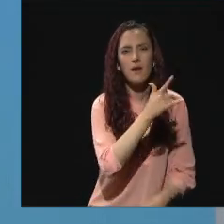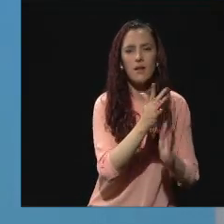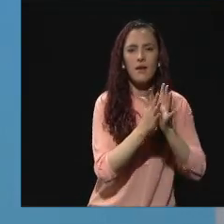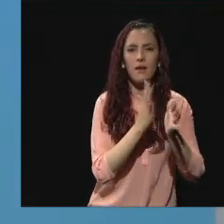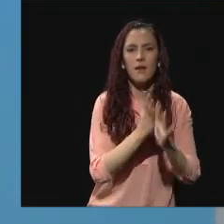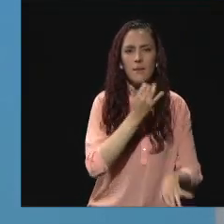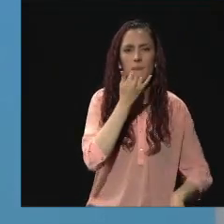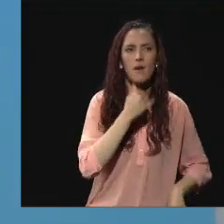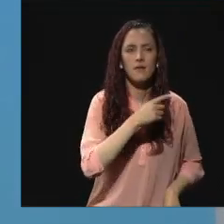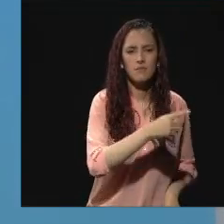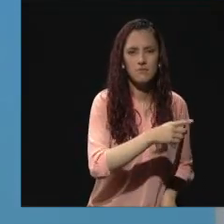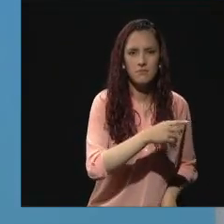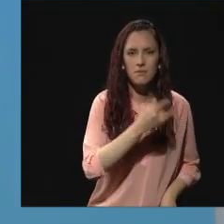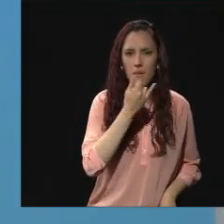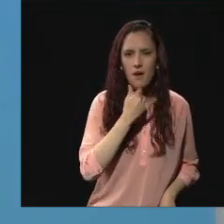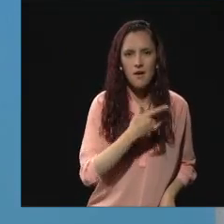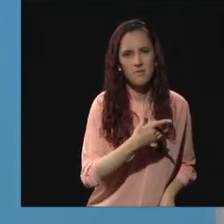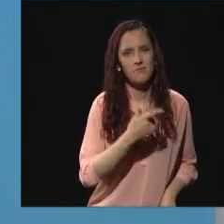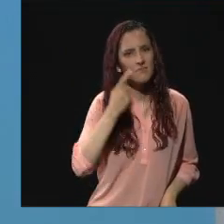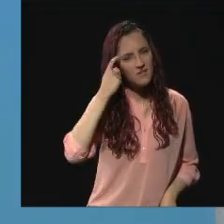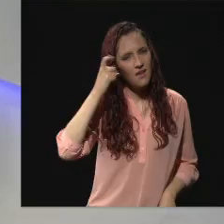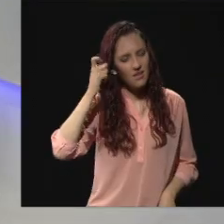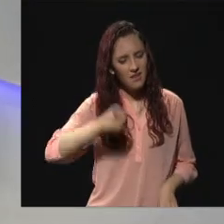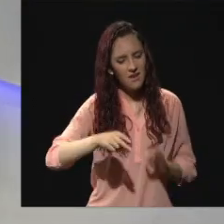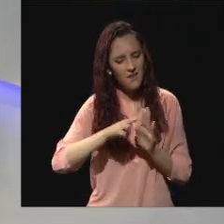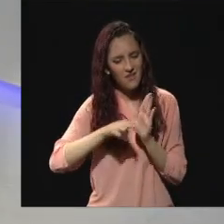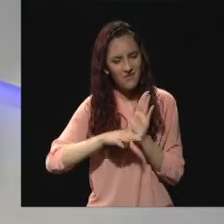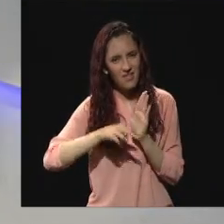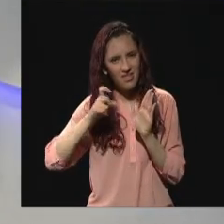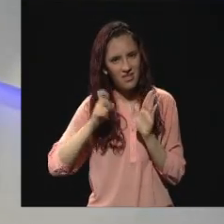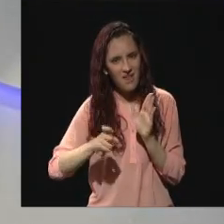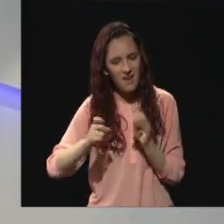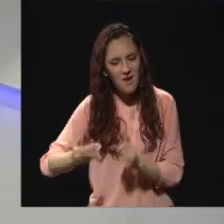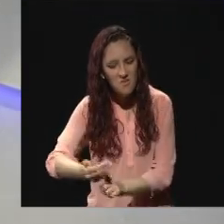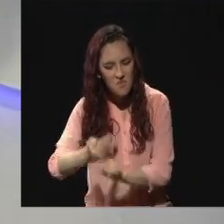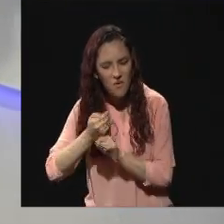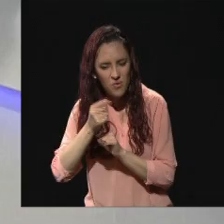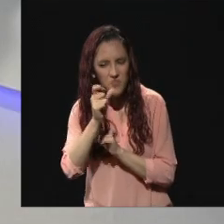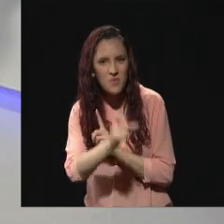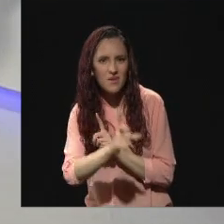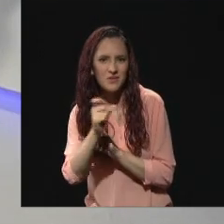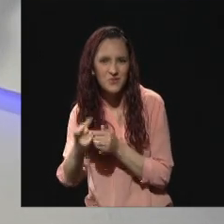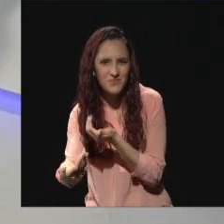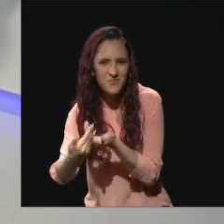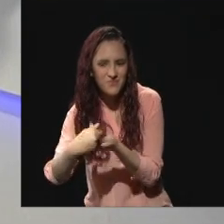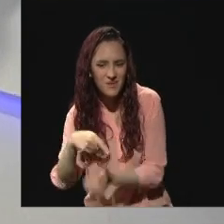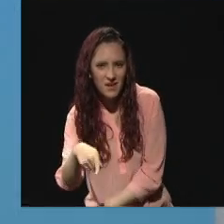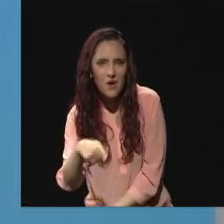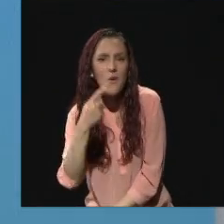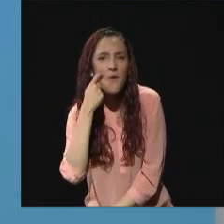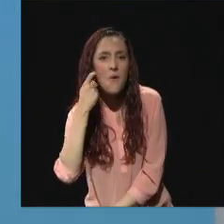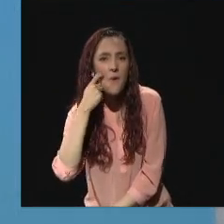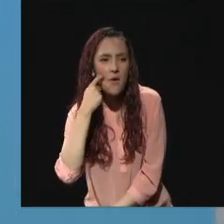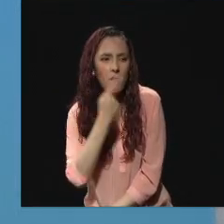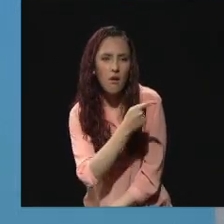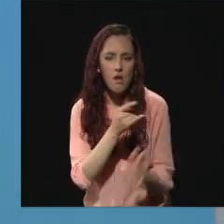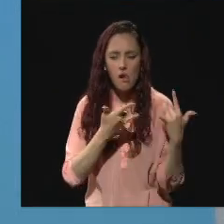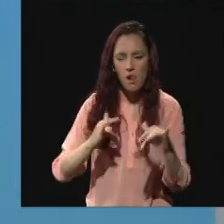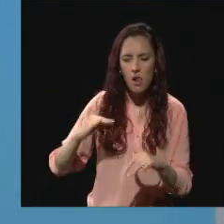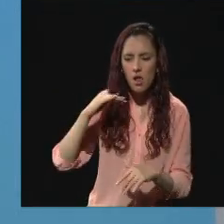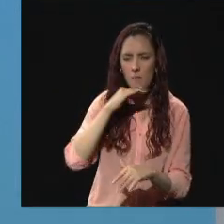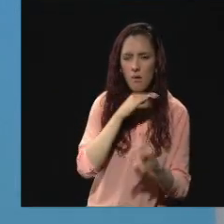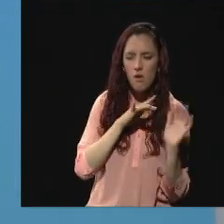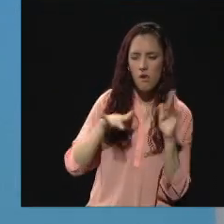que está dentro del régimen general y particular también de protección de consumidores y eso que puede conllevar